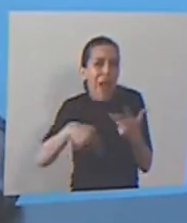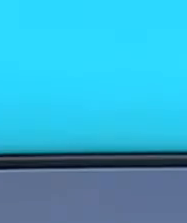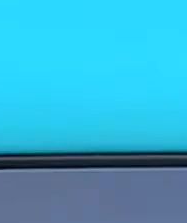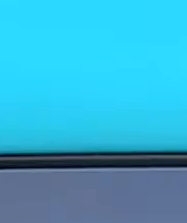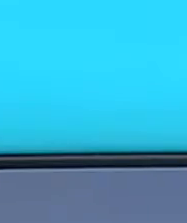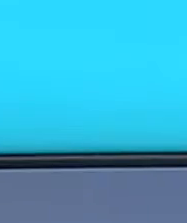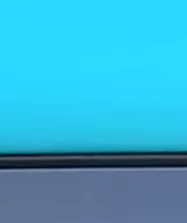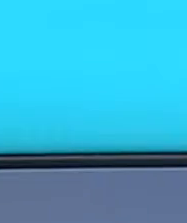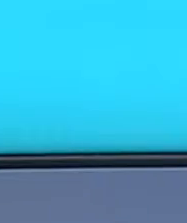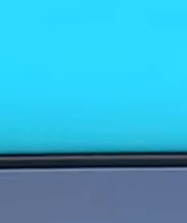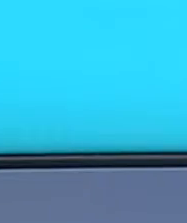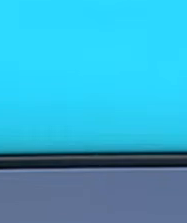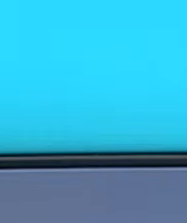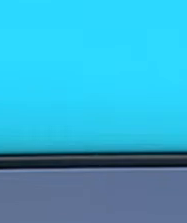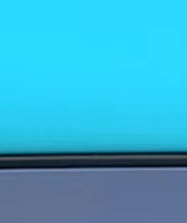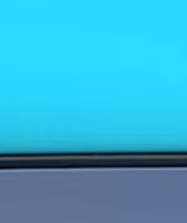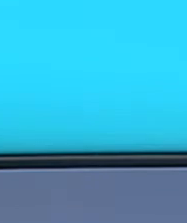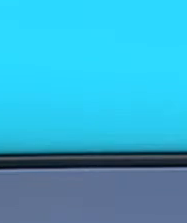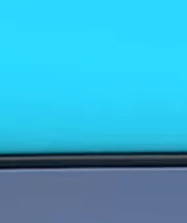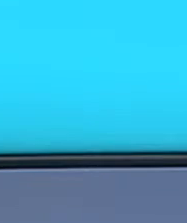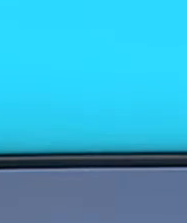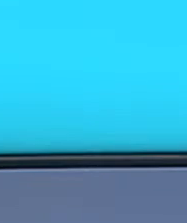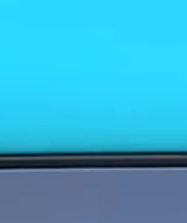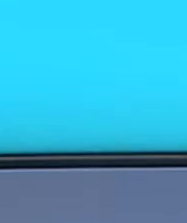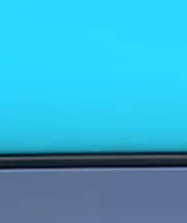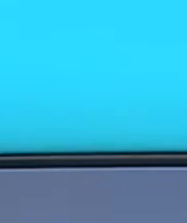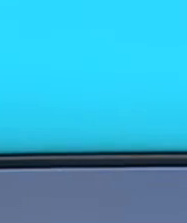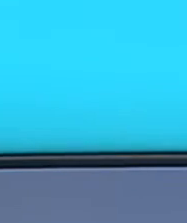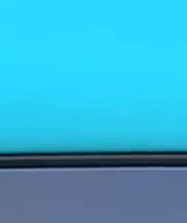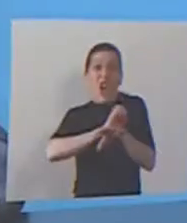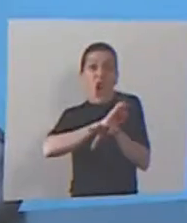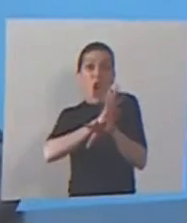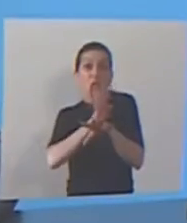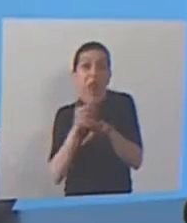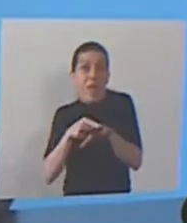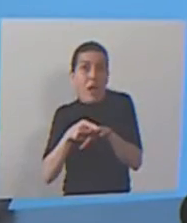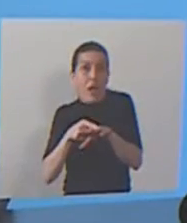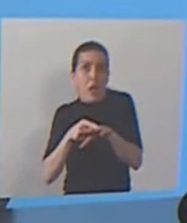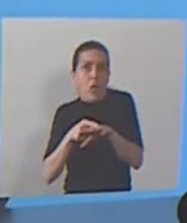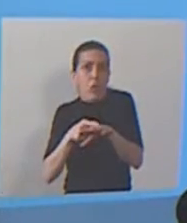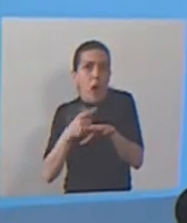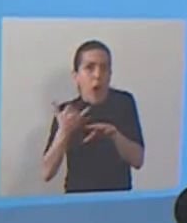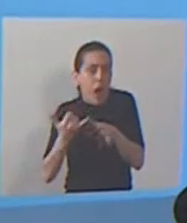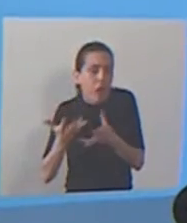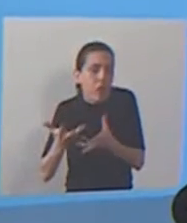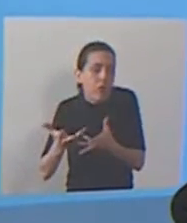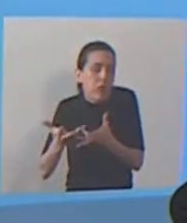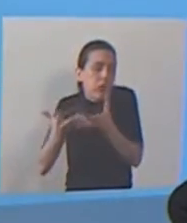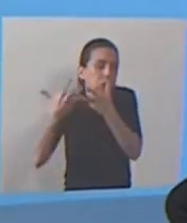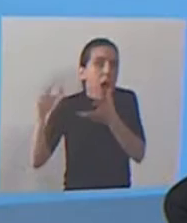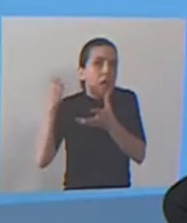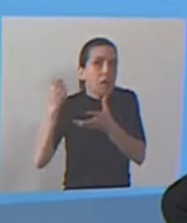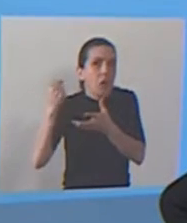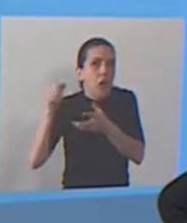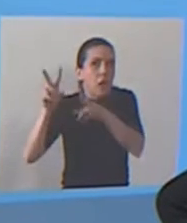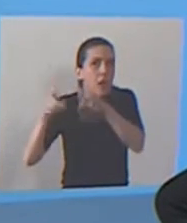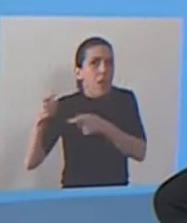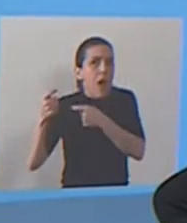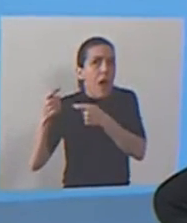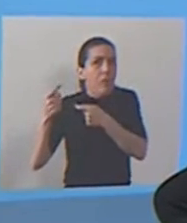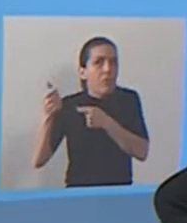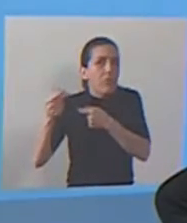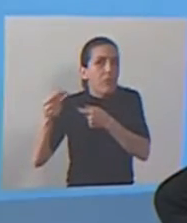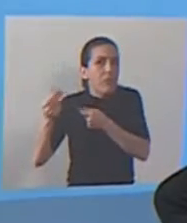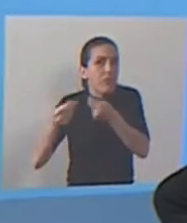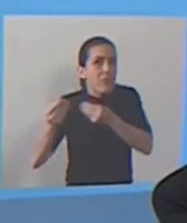el campo en el sector financiero y de alguna manera hoy ya lo hemos comprobado